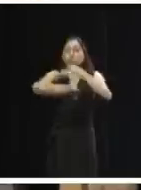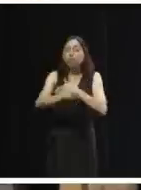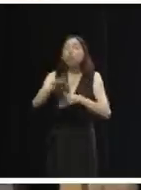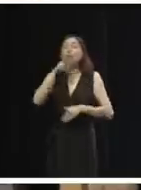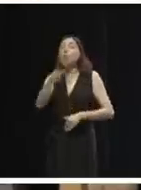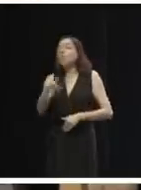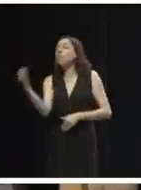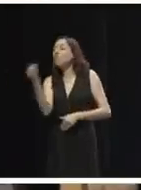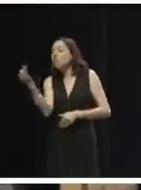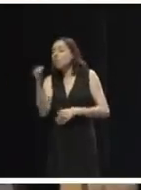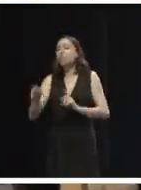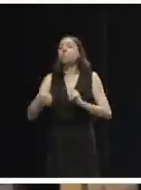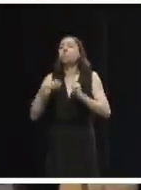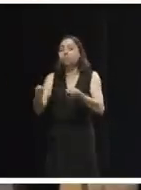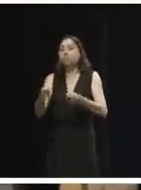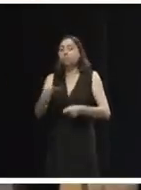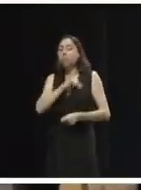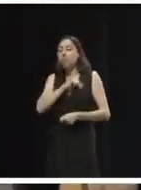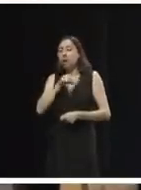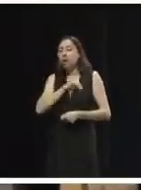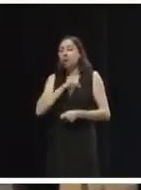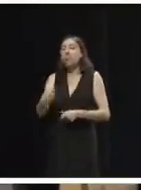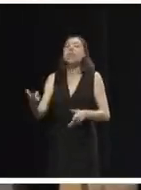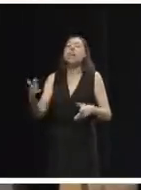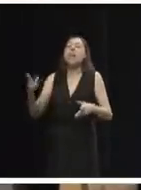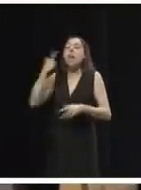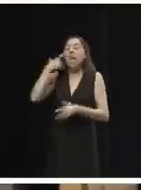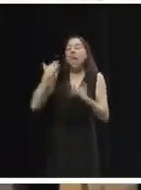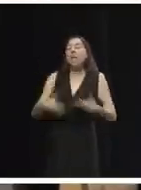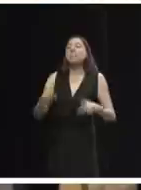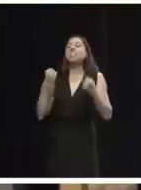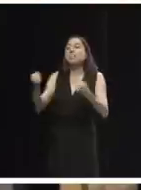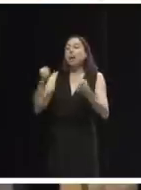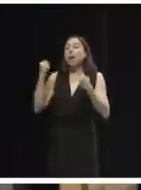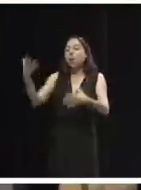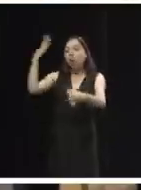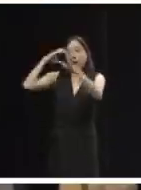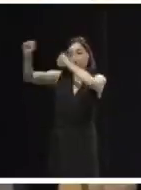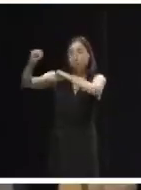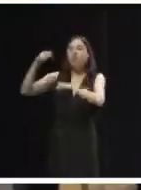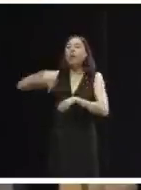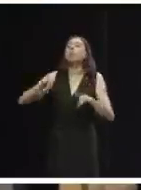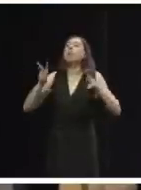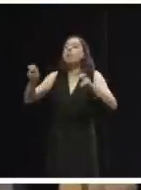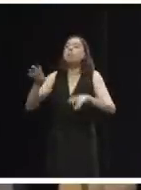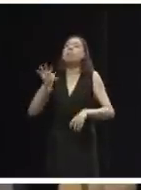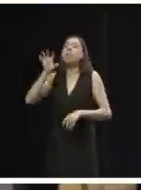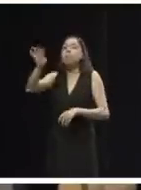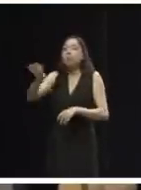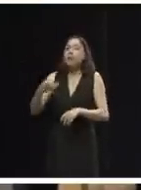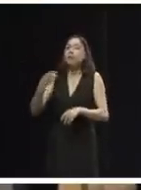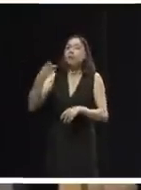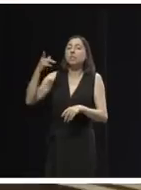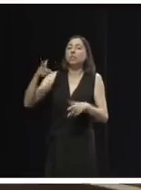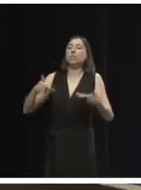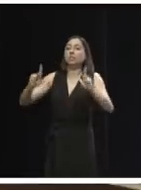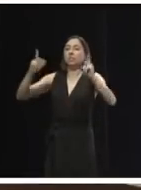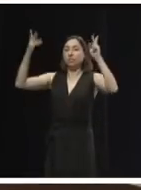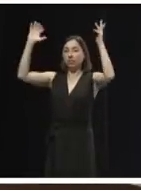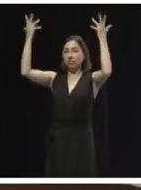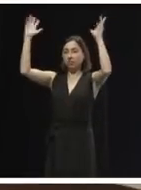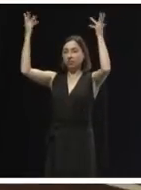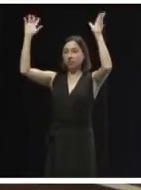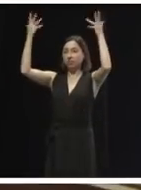merecen. Salud y república, porque este nuevo país no se construye sin una república.